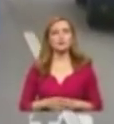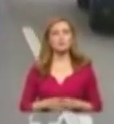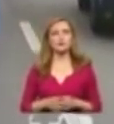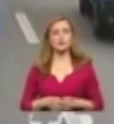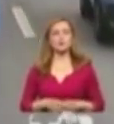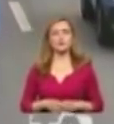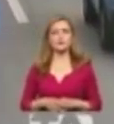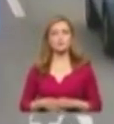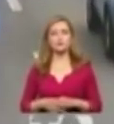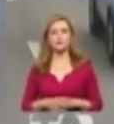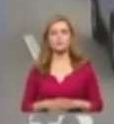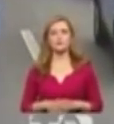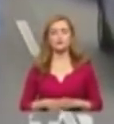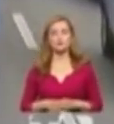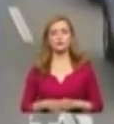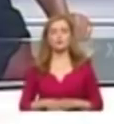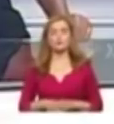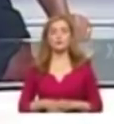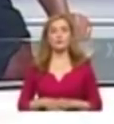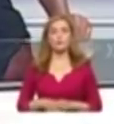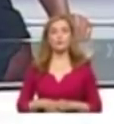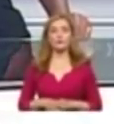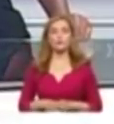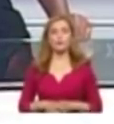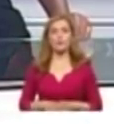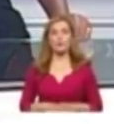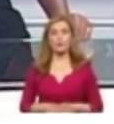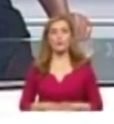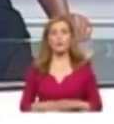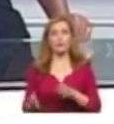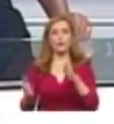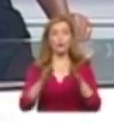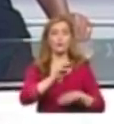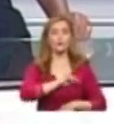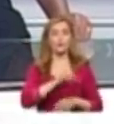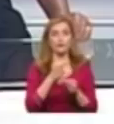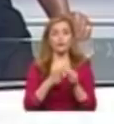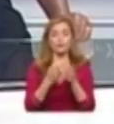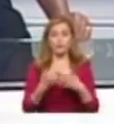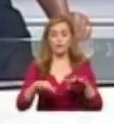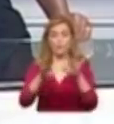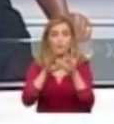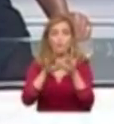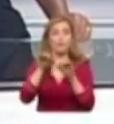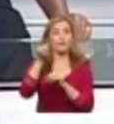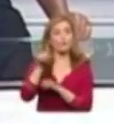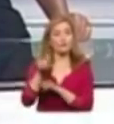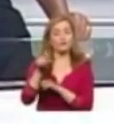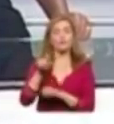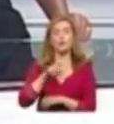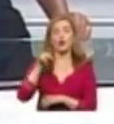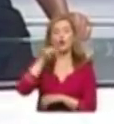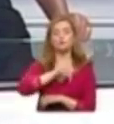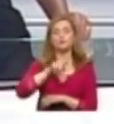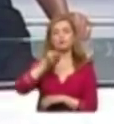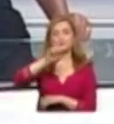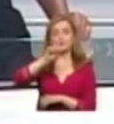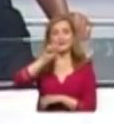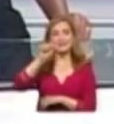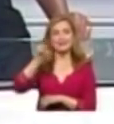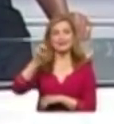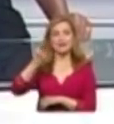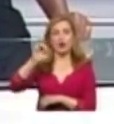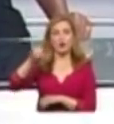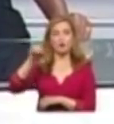Nelson Carrera, 24 horas. Según el municipio de Quito, es necesario que el patronato San José reciba un presupuesto adicional